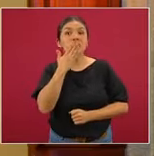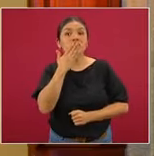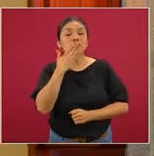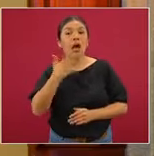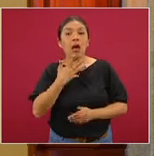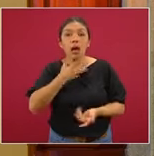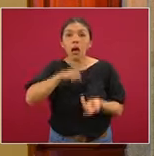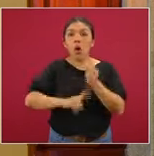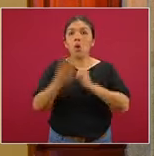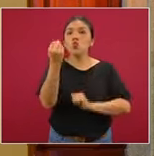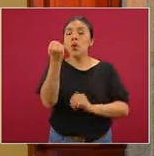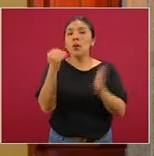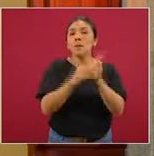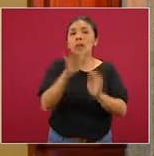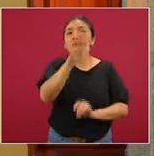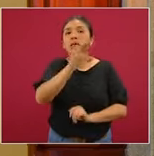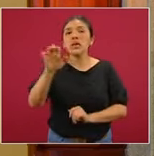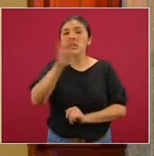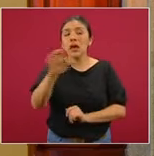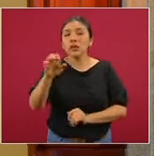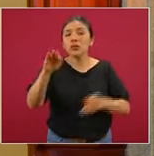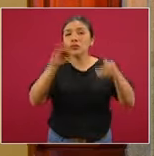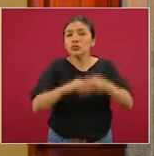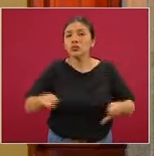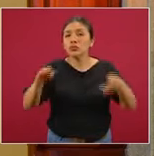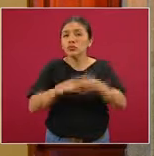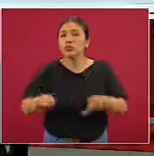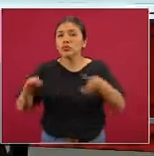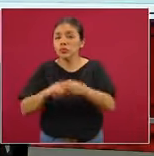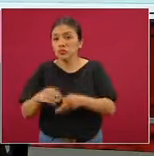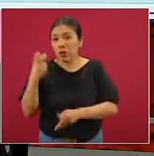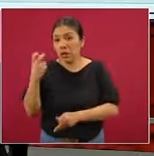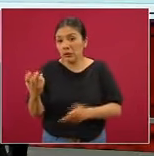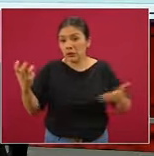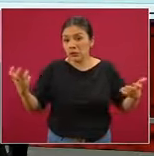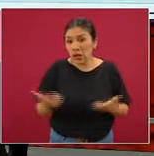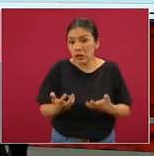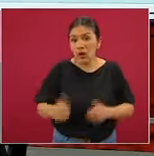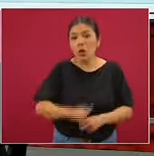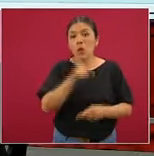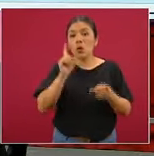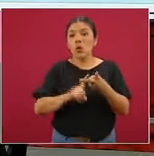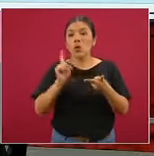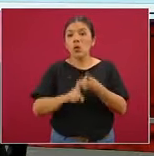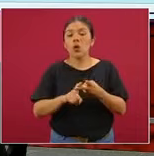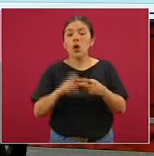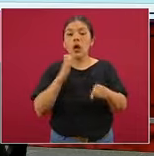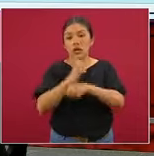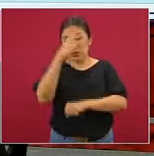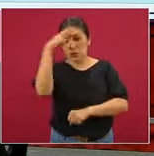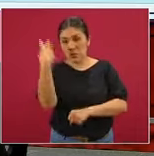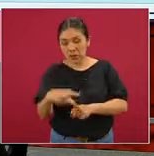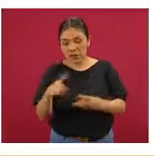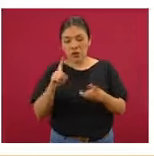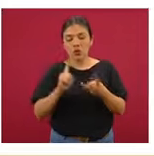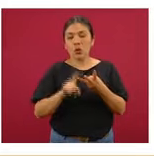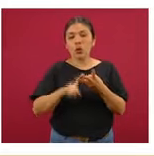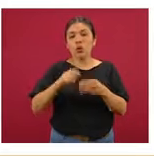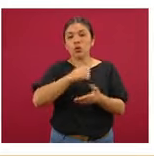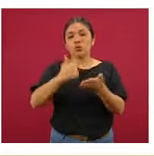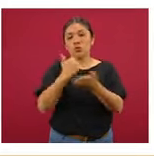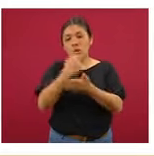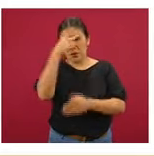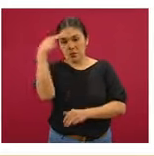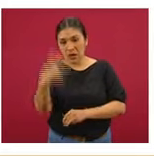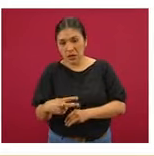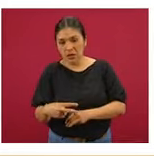confirmado 9.500 casos aproximadamente por este mecanismo. está seguido del Estado de México, la Ciudad de México,